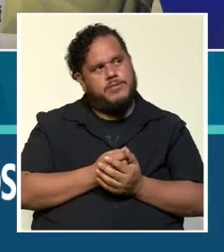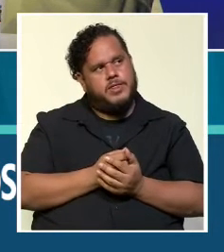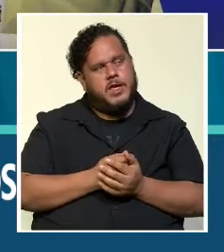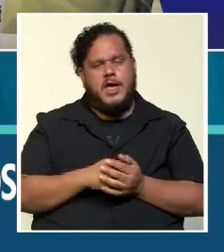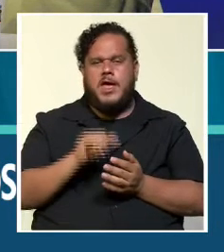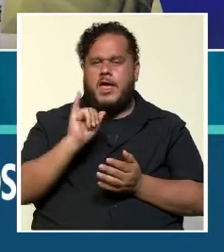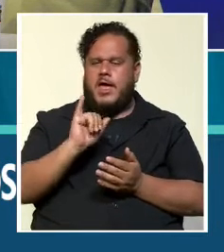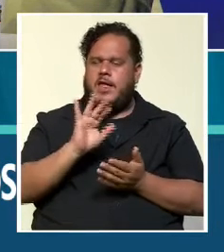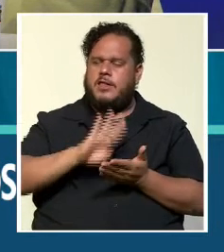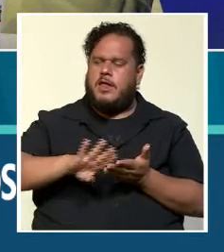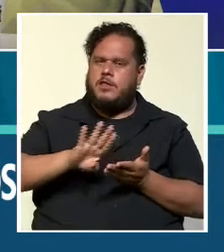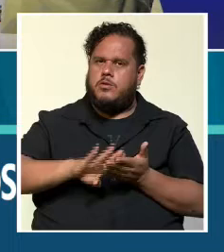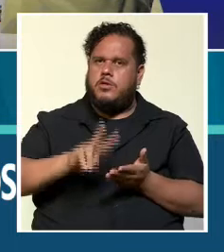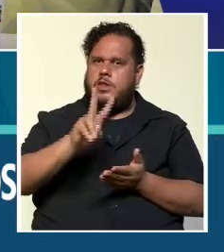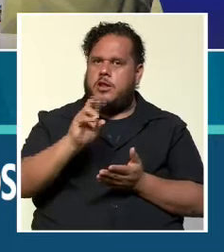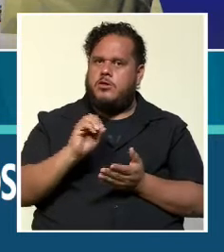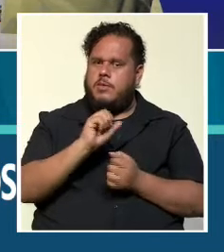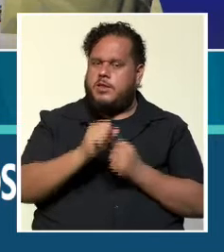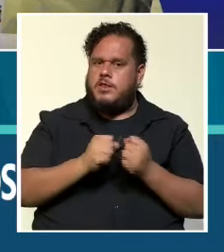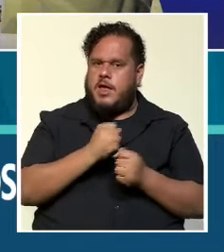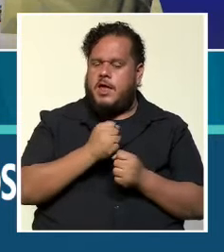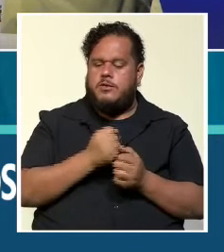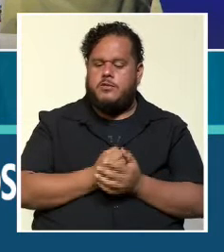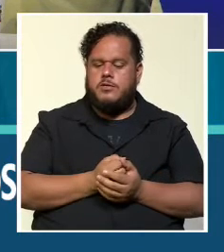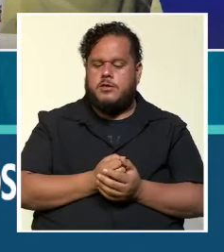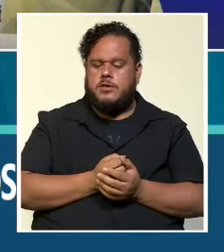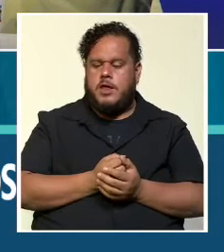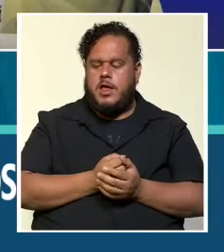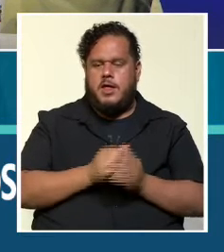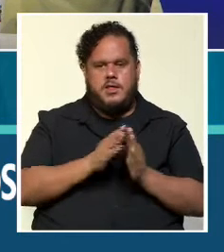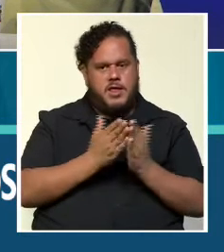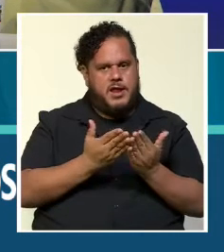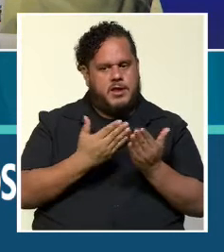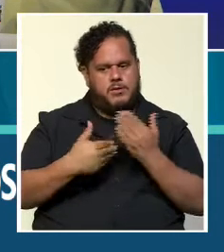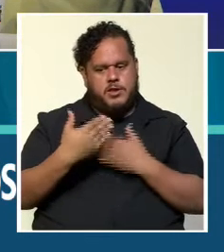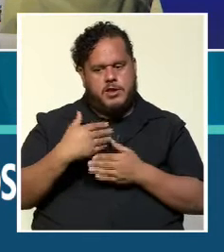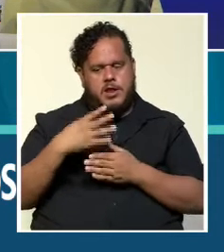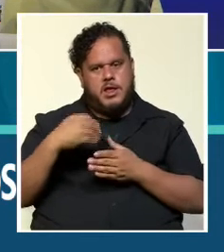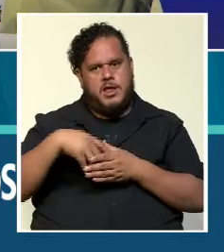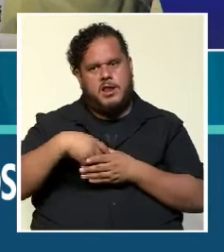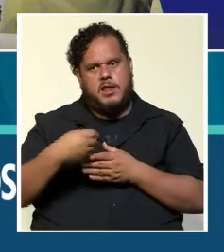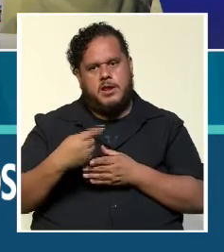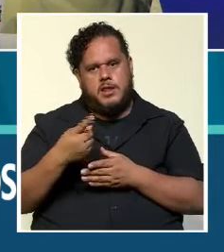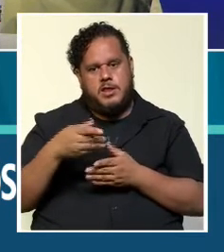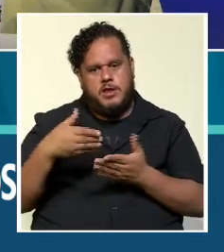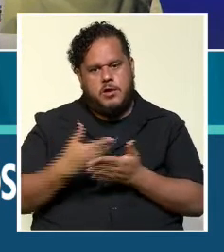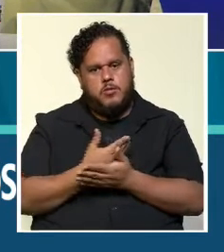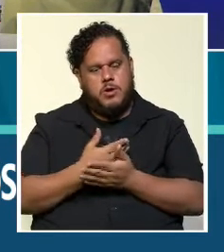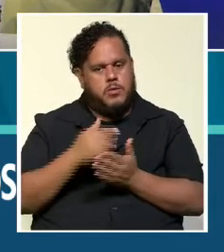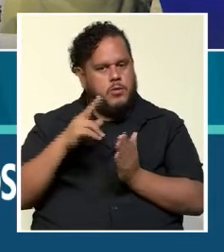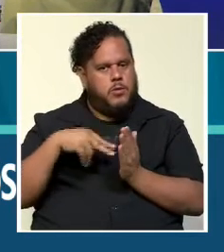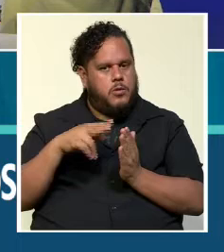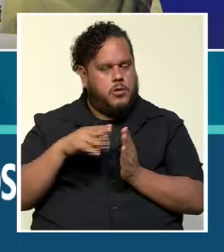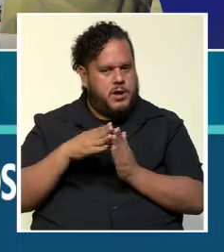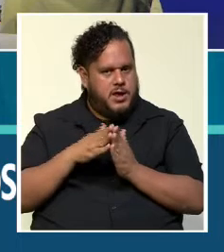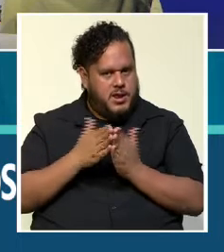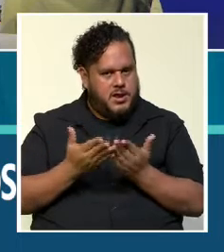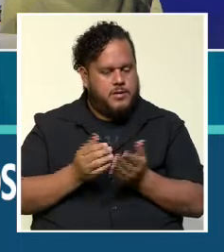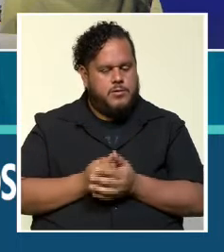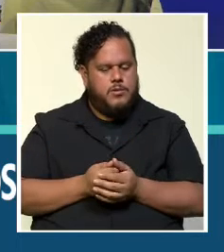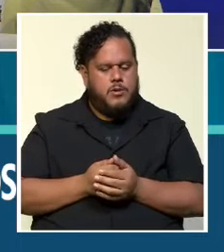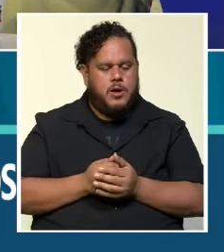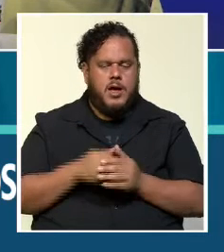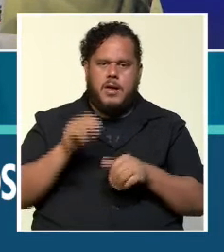esta excusa de los 20 años del libro anterior y la salida de este nuevo libro, también permite ver a